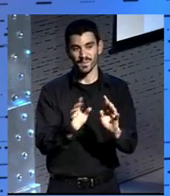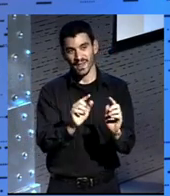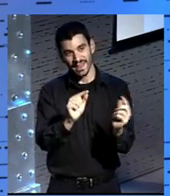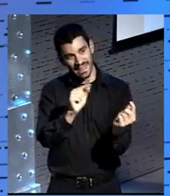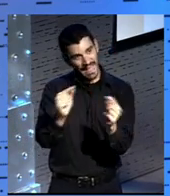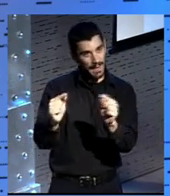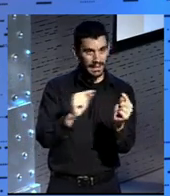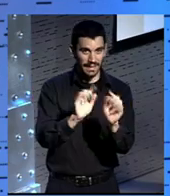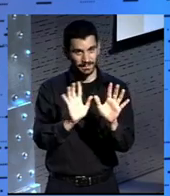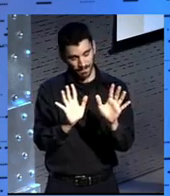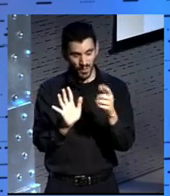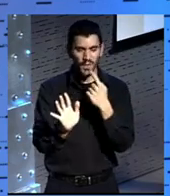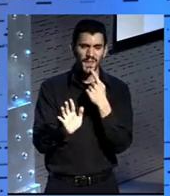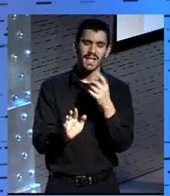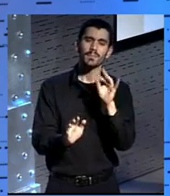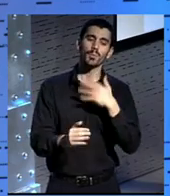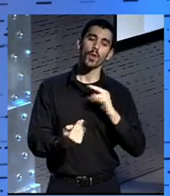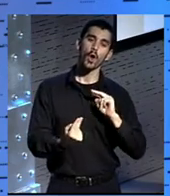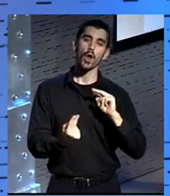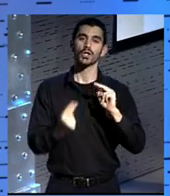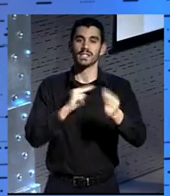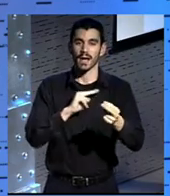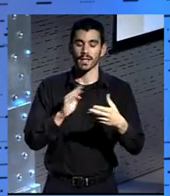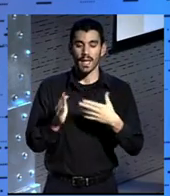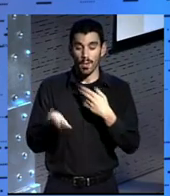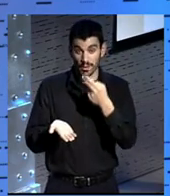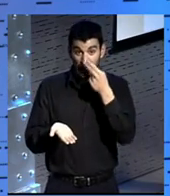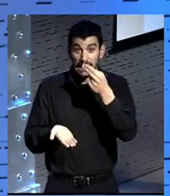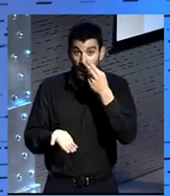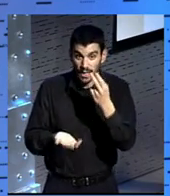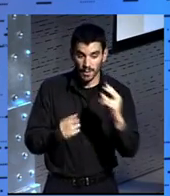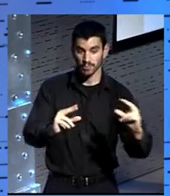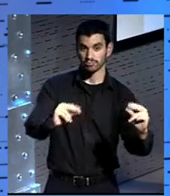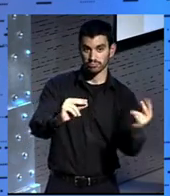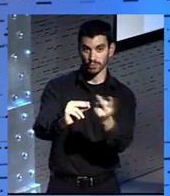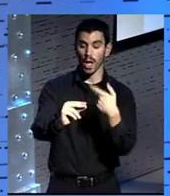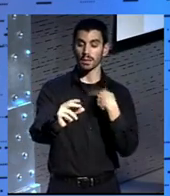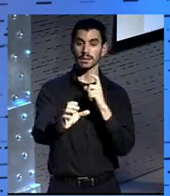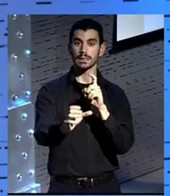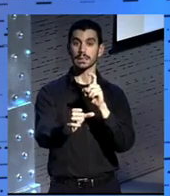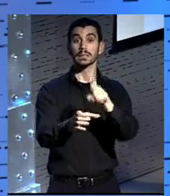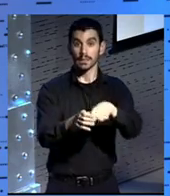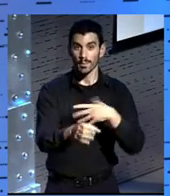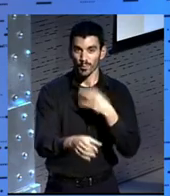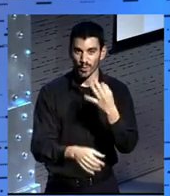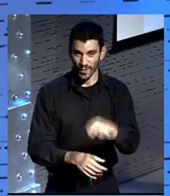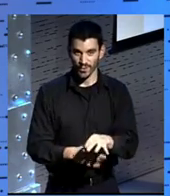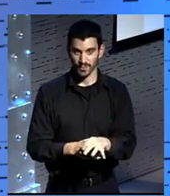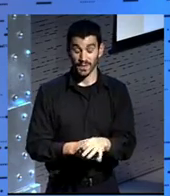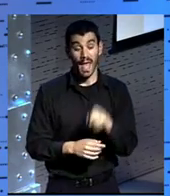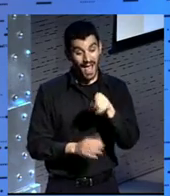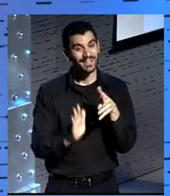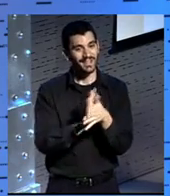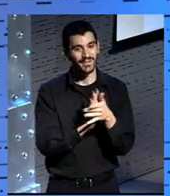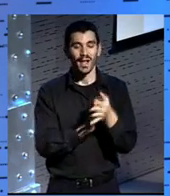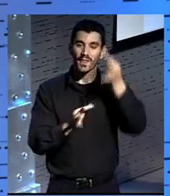pero sí de contestar y de mostrar interés y de en definitiva diferenciarnos,